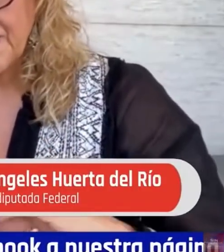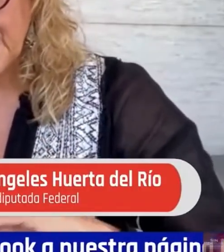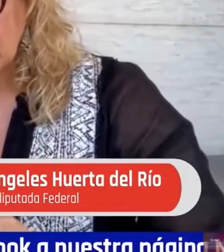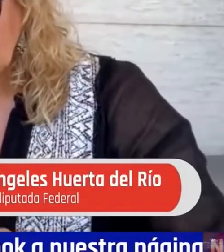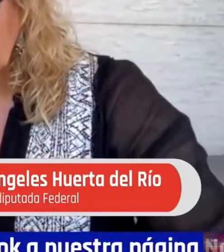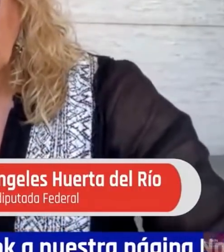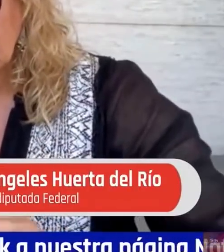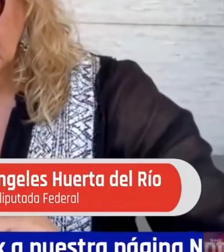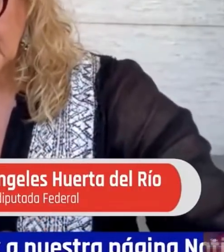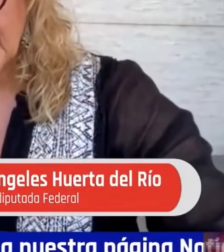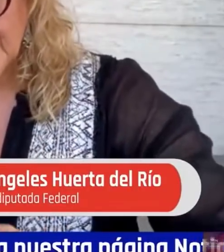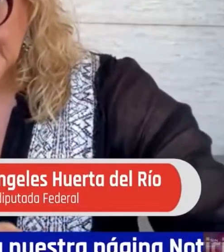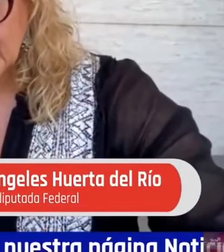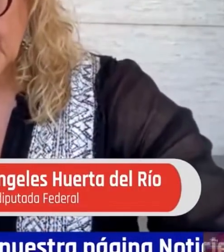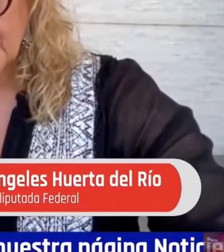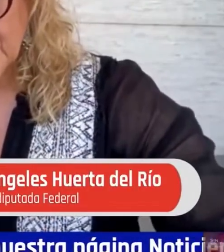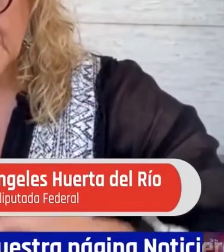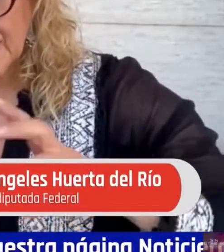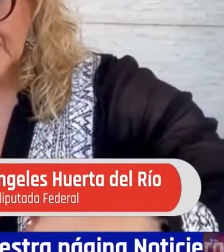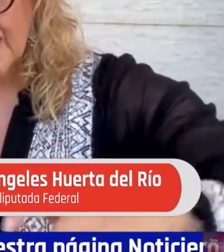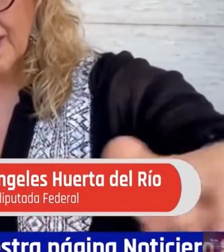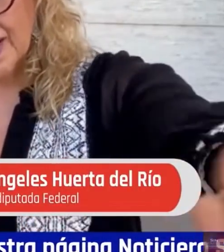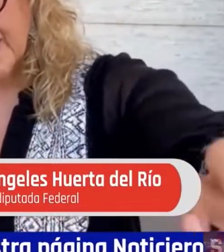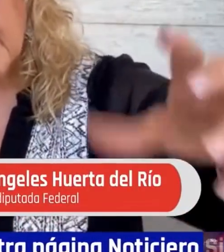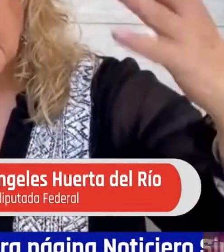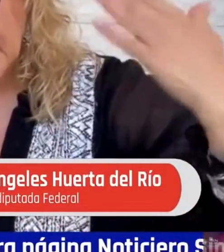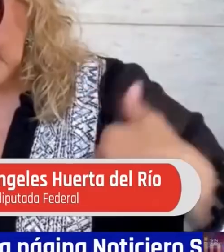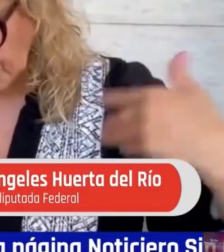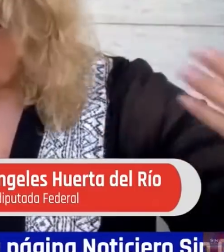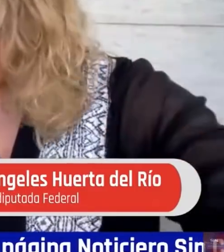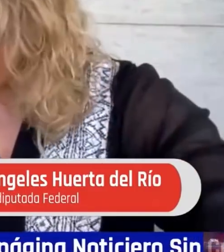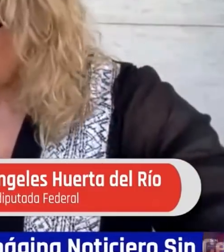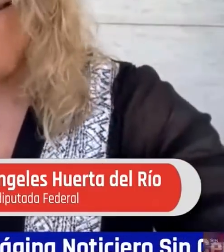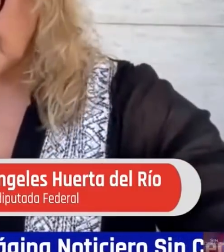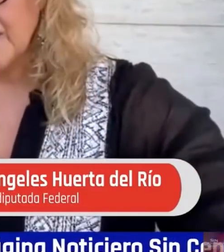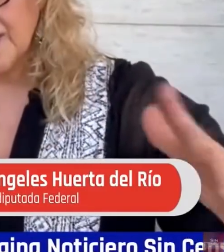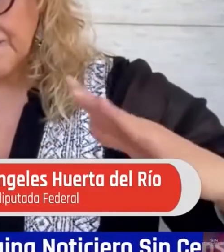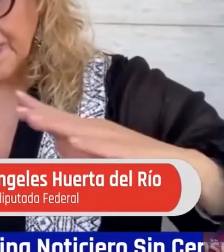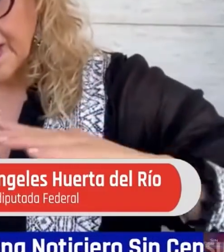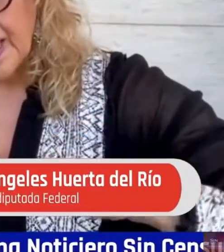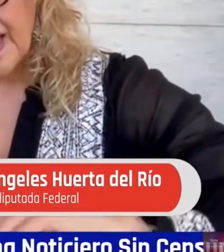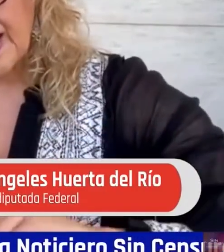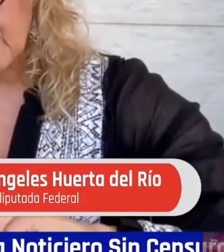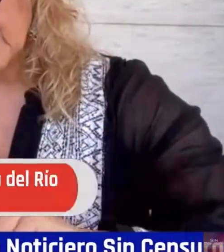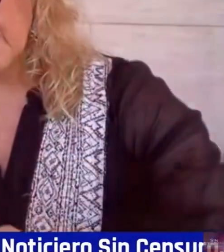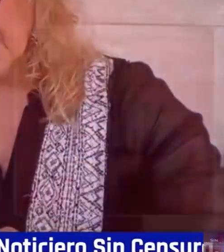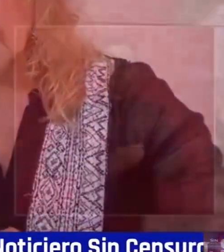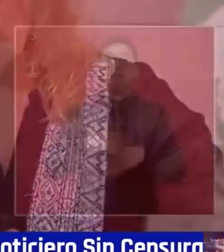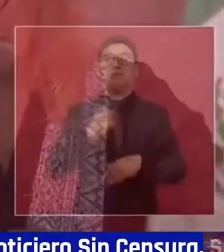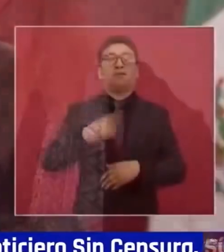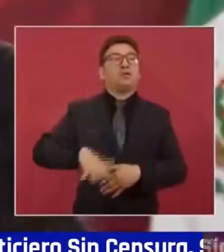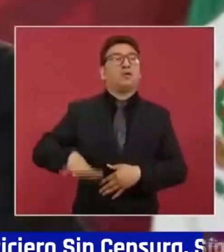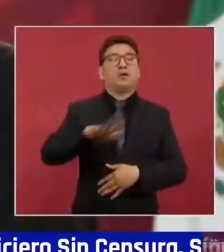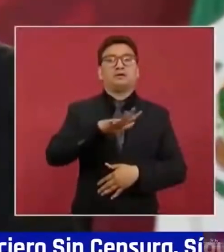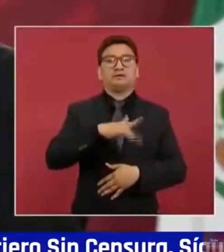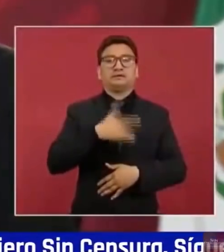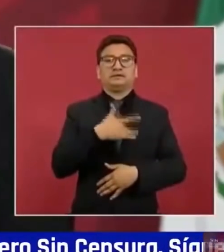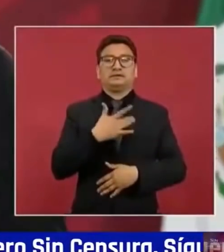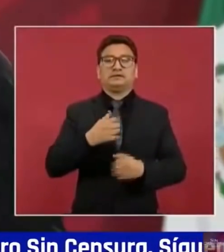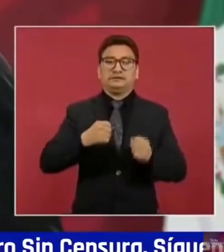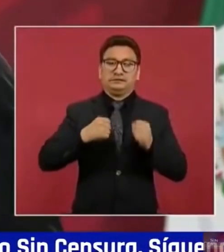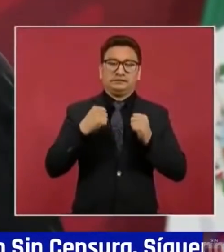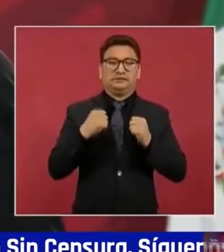Judicial, de todos los jueces que están tratando de impedir desde la vía legal los proyectos del presidente. La otra parte de esta guerra